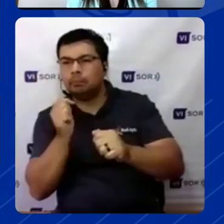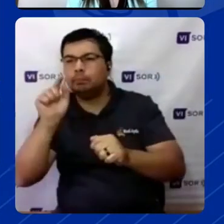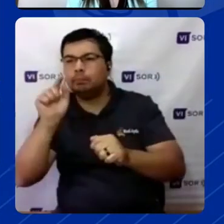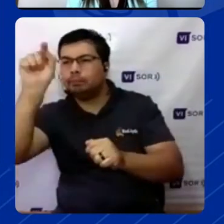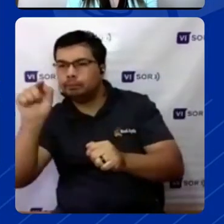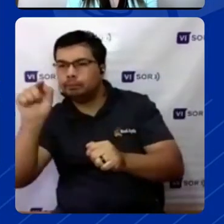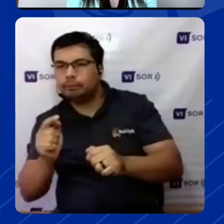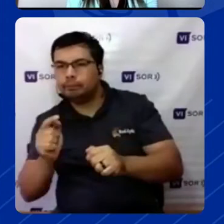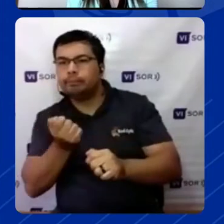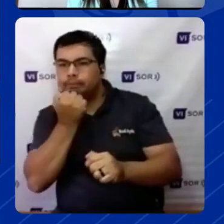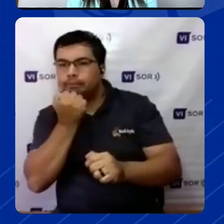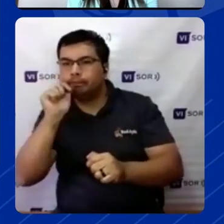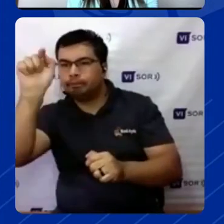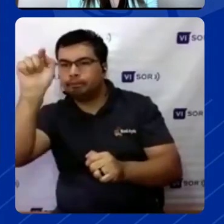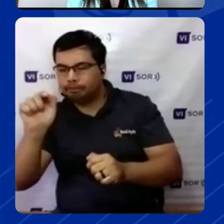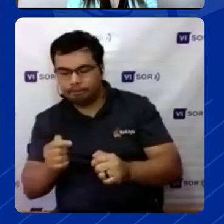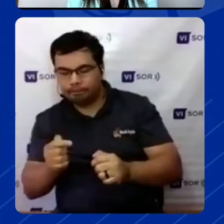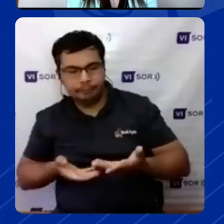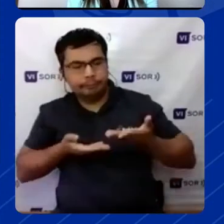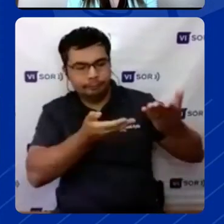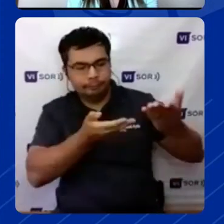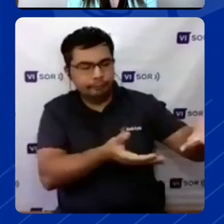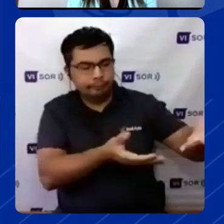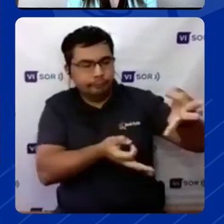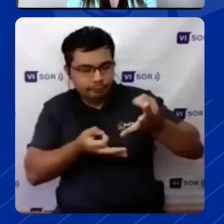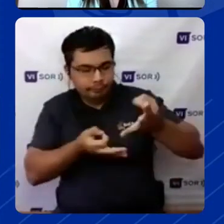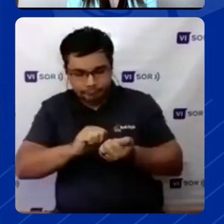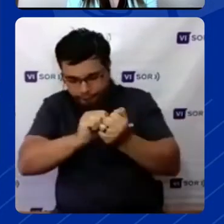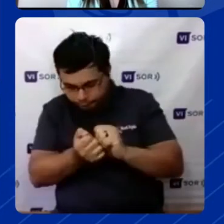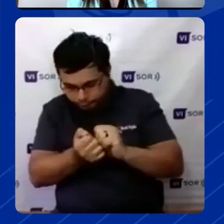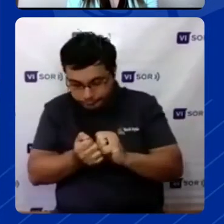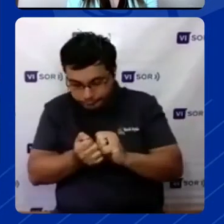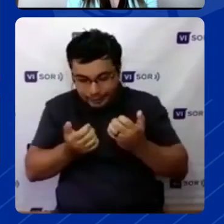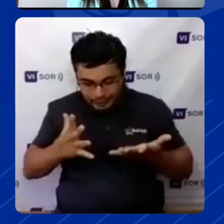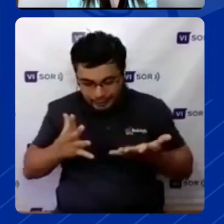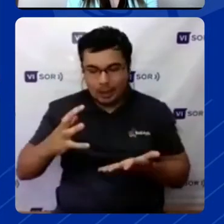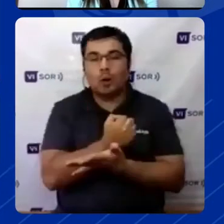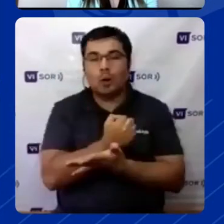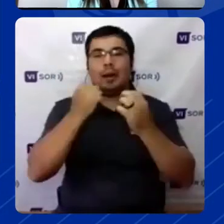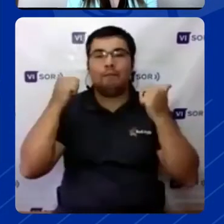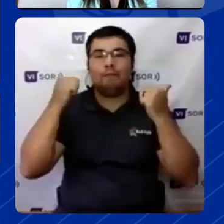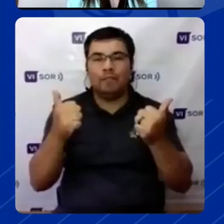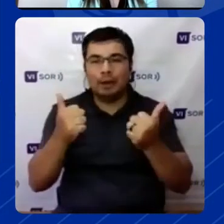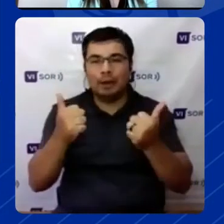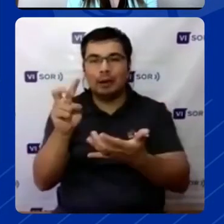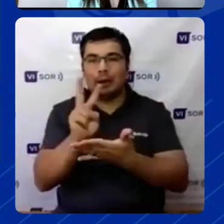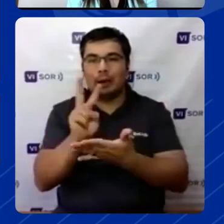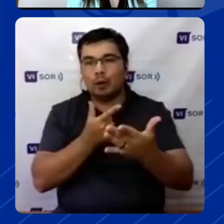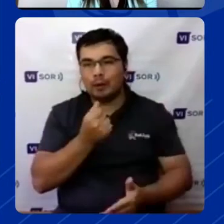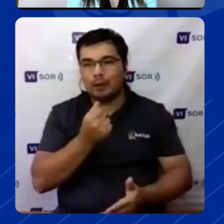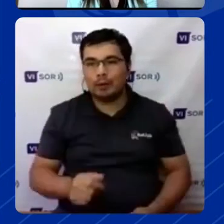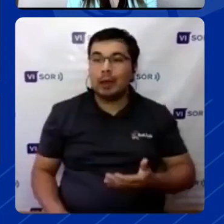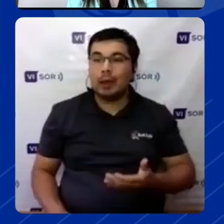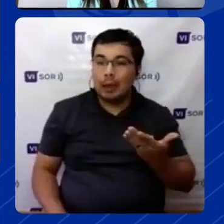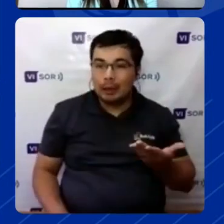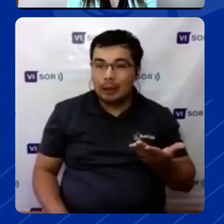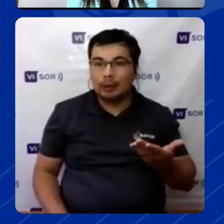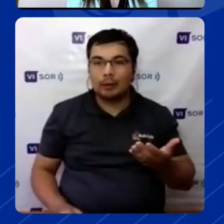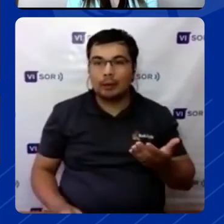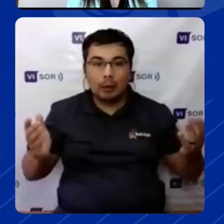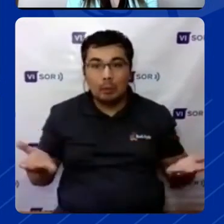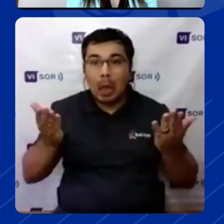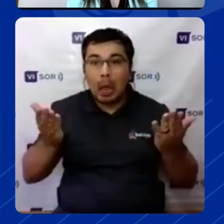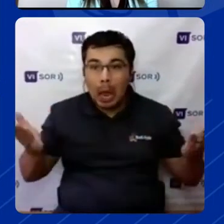de la adaptación. Que, bueno, los invitamos a ser parte también de este servicio, a ocupar el servicio porque es